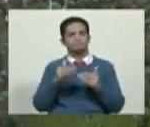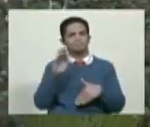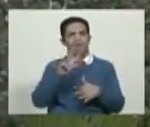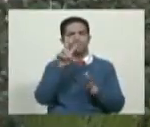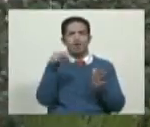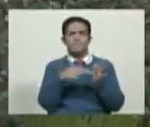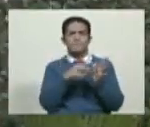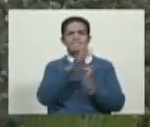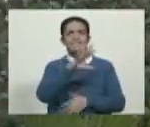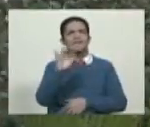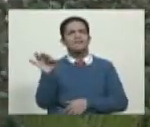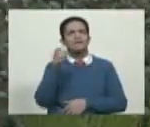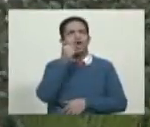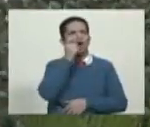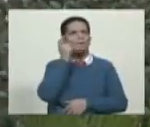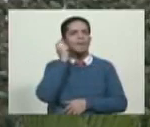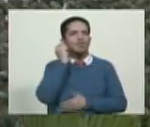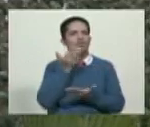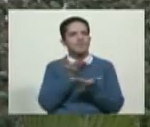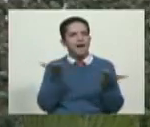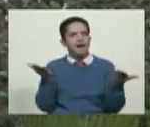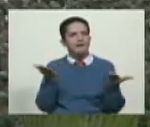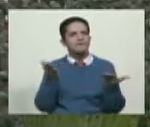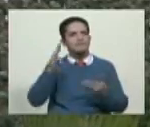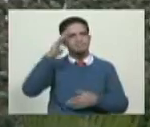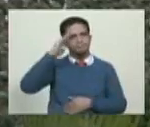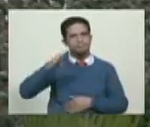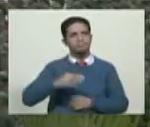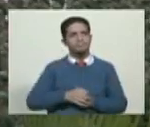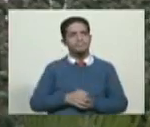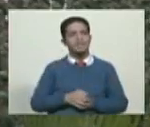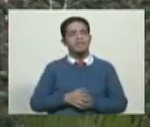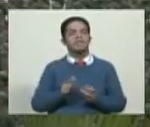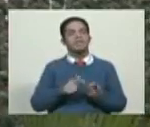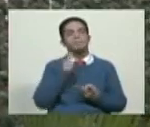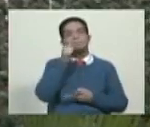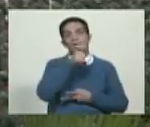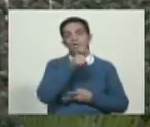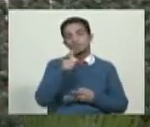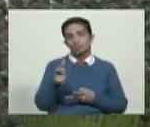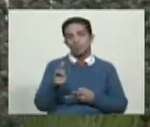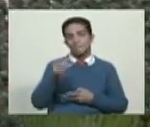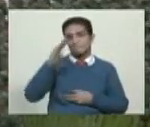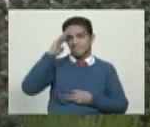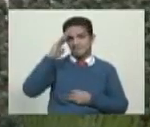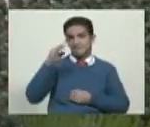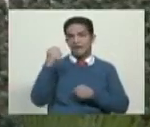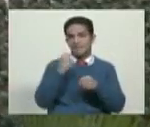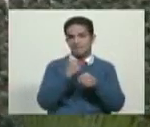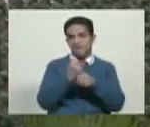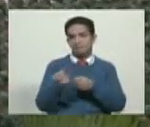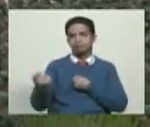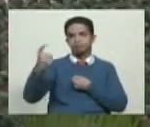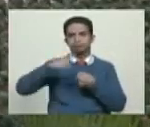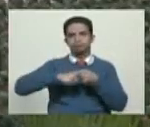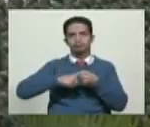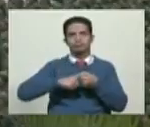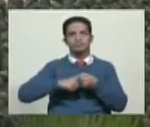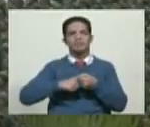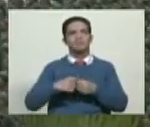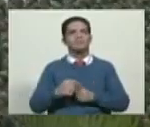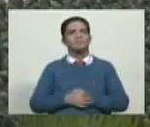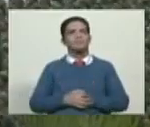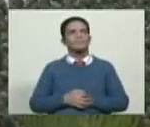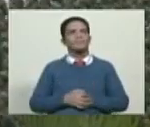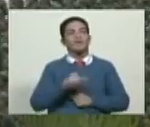2.500 hombres y mujeres de la Fuerza Armada Nacional Bolivariana, personal militar acantonado de la Redi Capital. Es